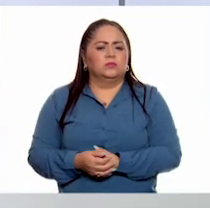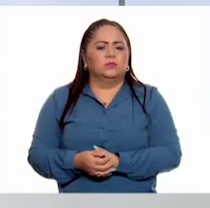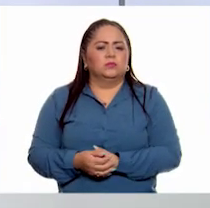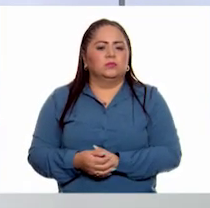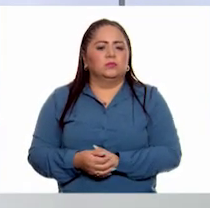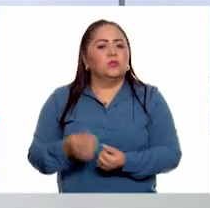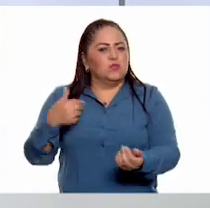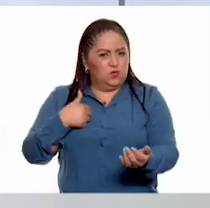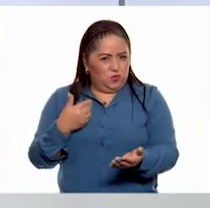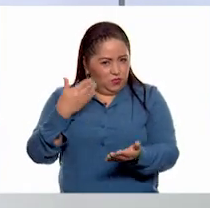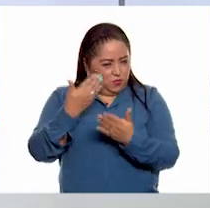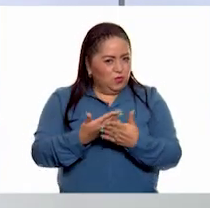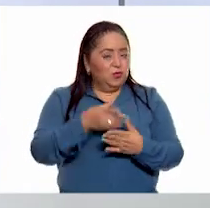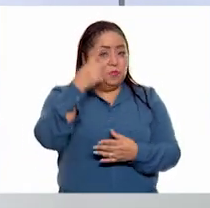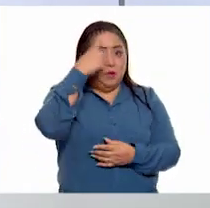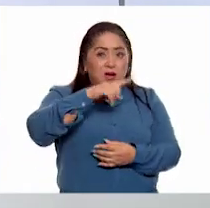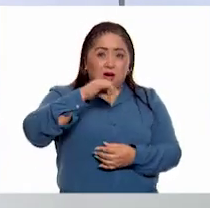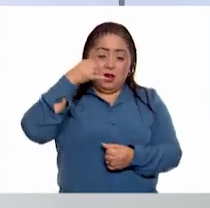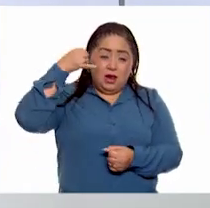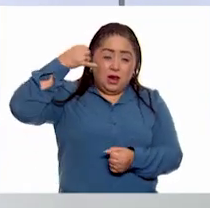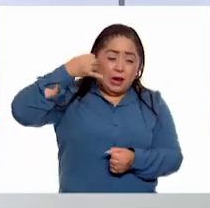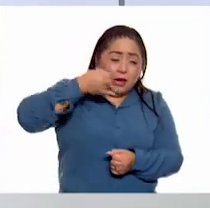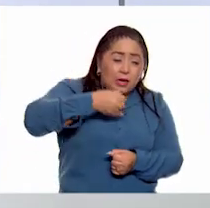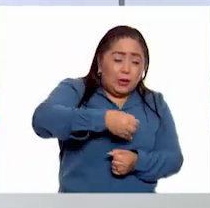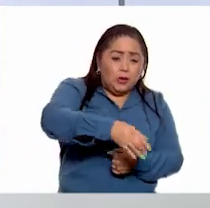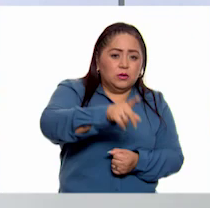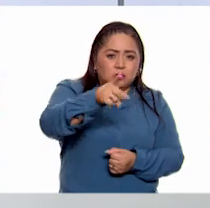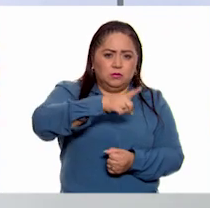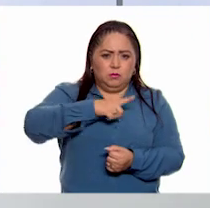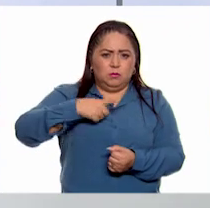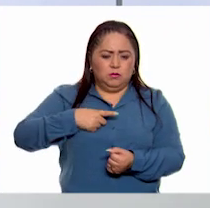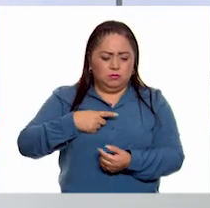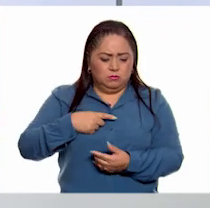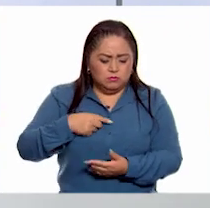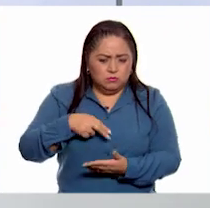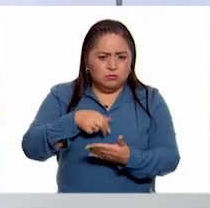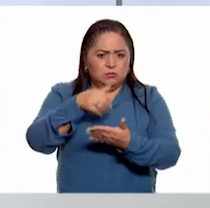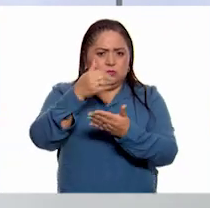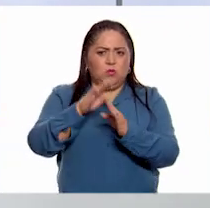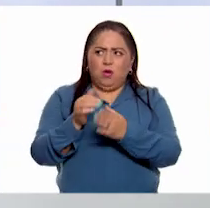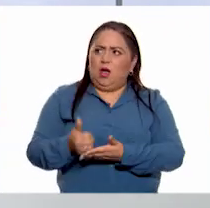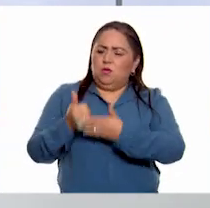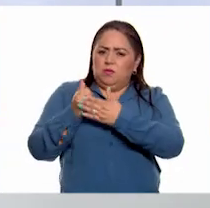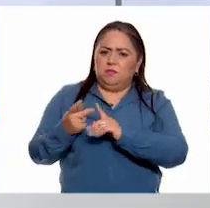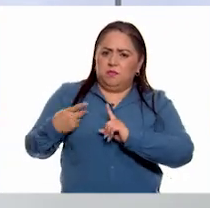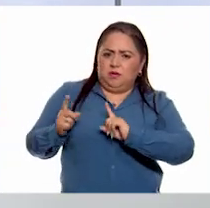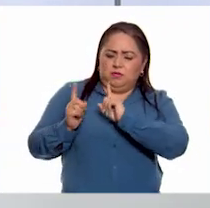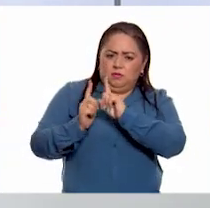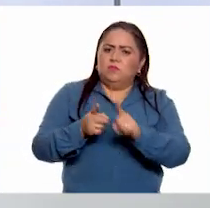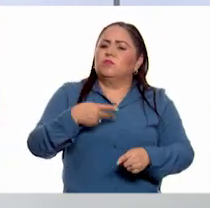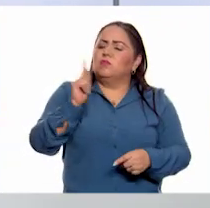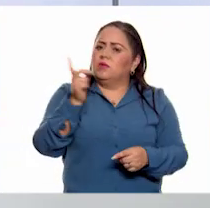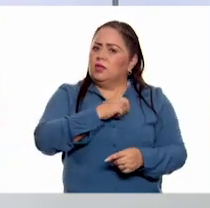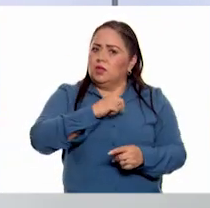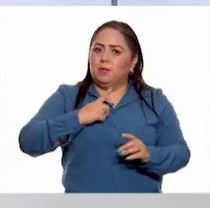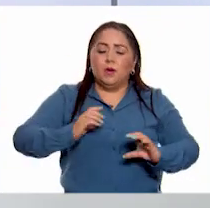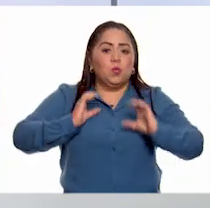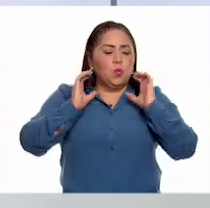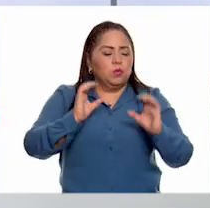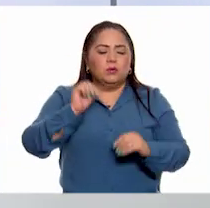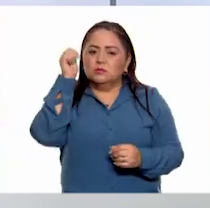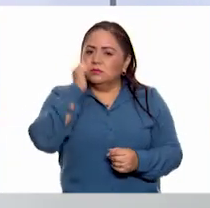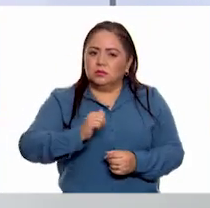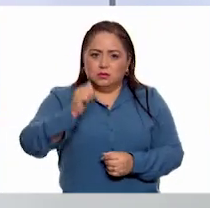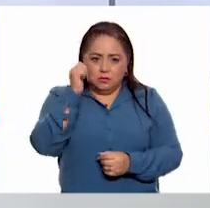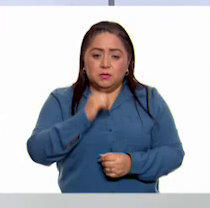Te propongo que para la altura pises firme y te detengas de alguien. Con la altura hay que tener precaución